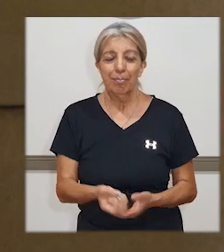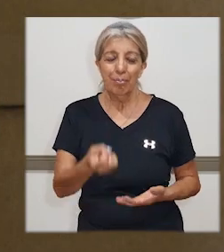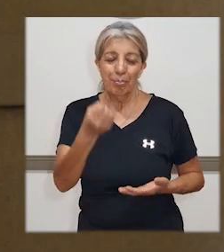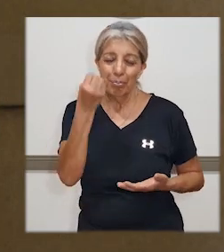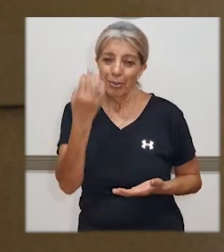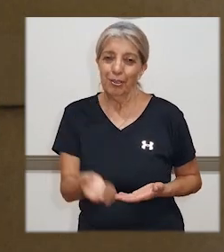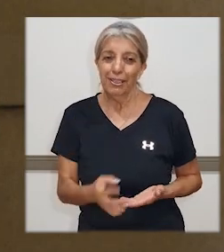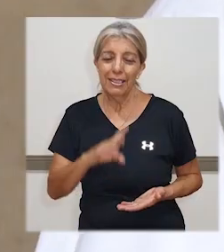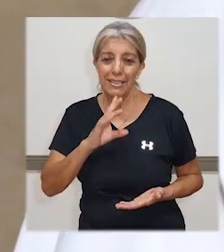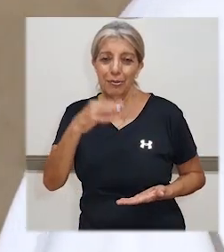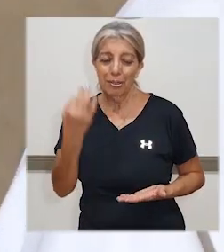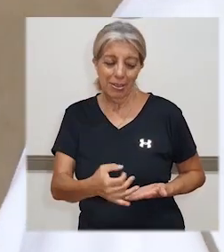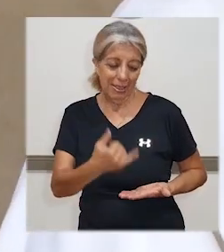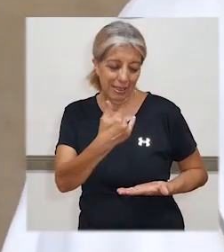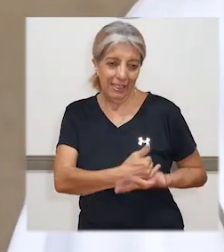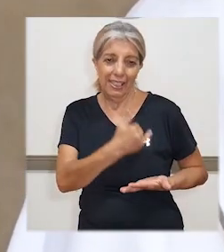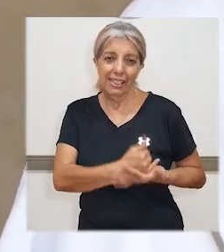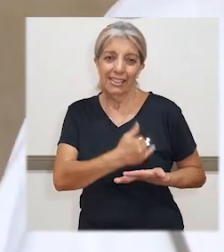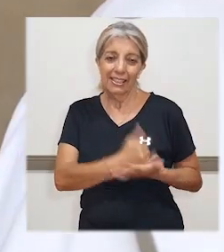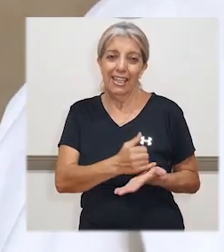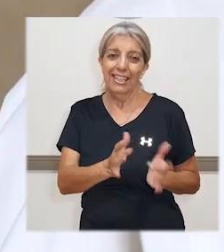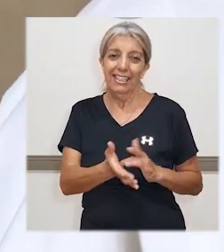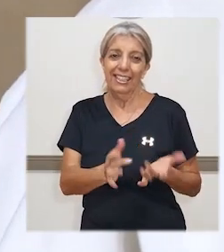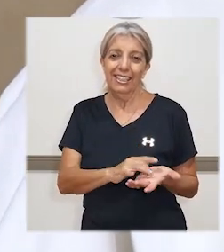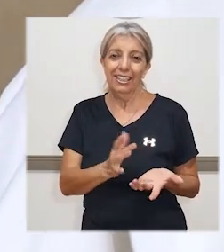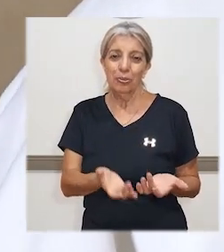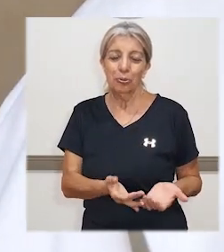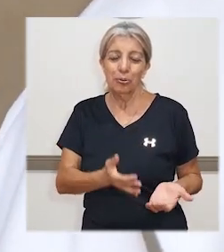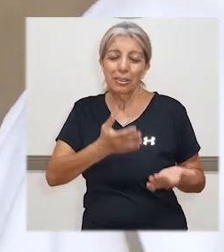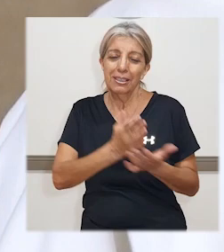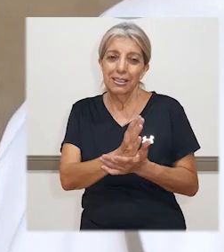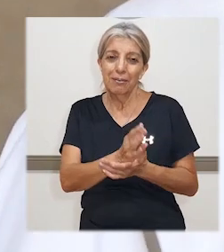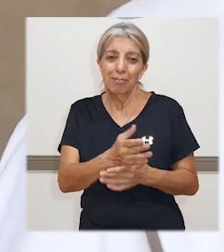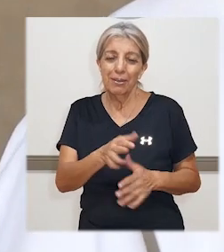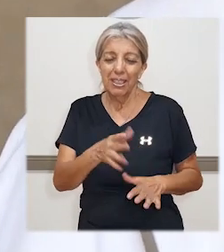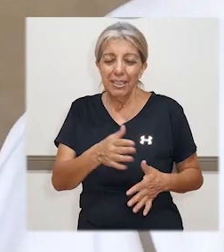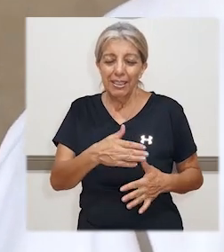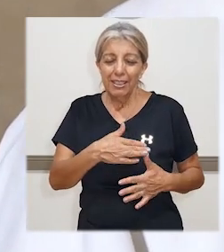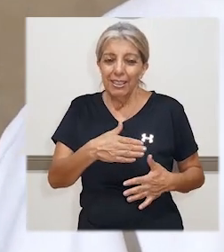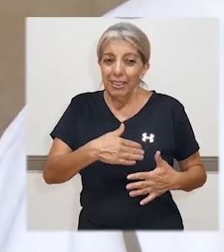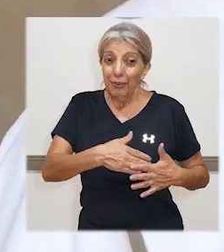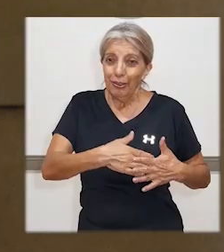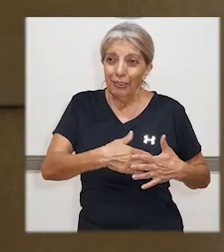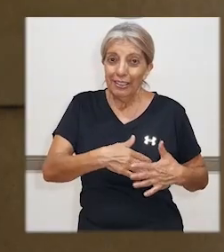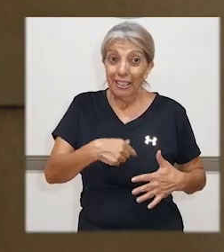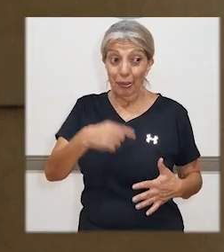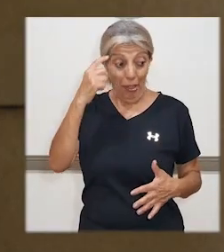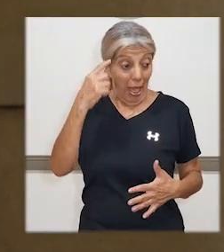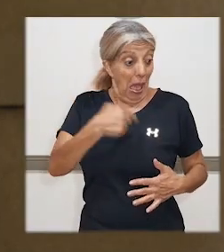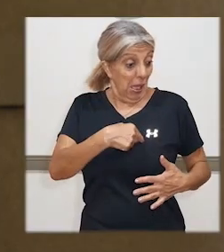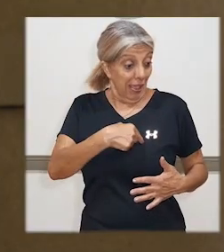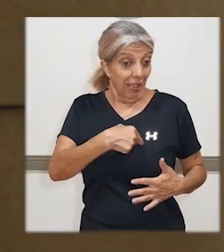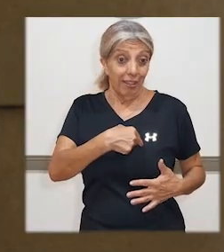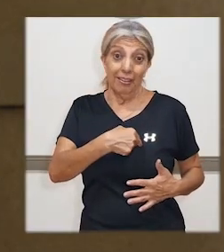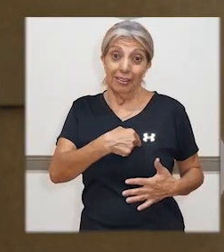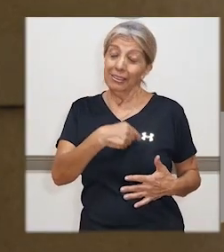Dios. Le pedimos a Dios que siga ensanchando la carpa de todos los miembros de la iglesia, que los ensanche por